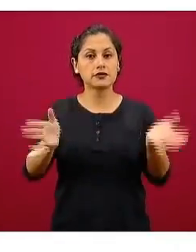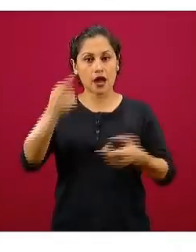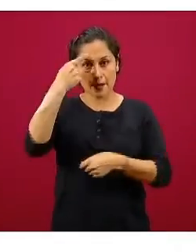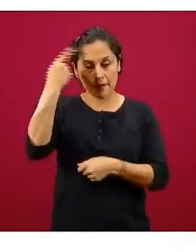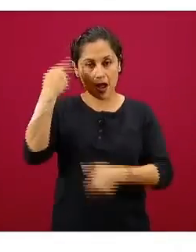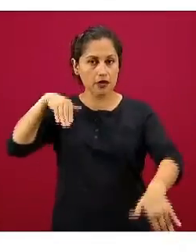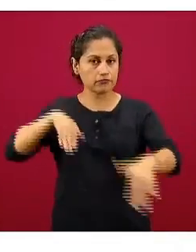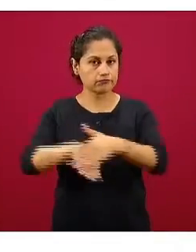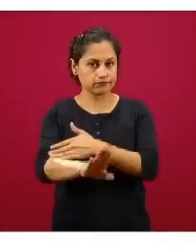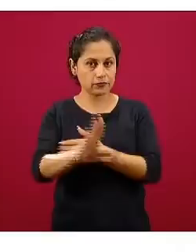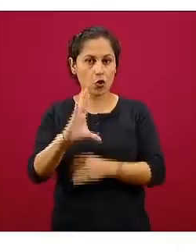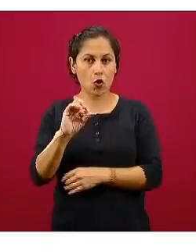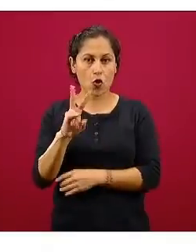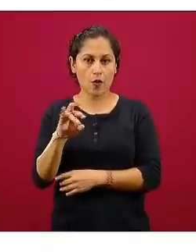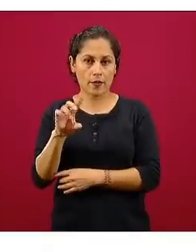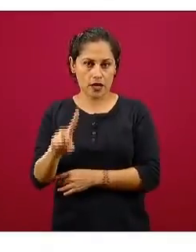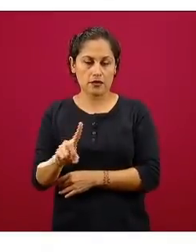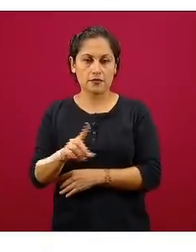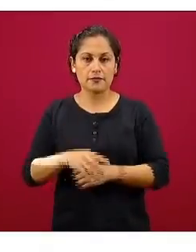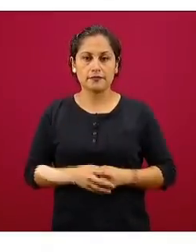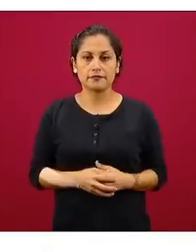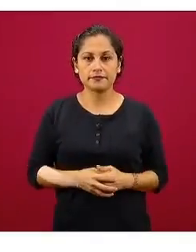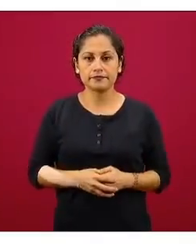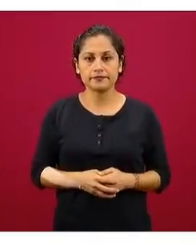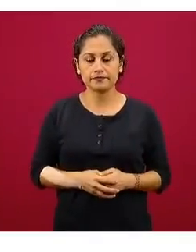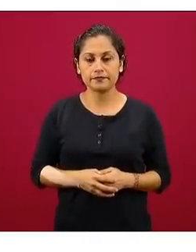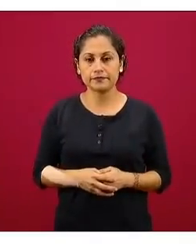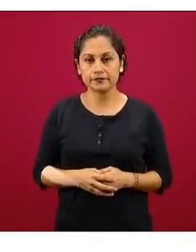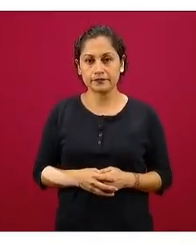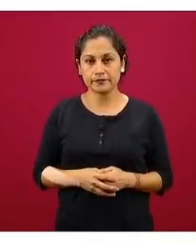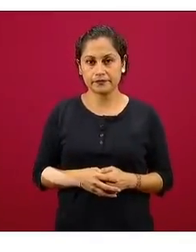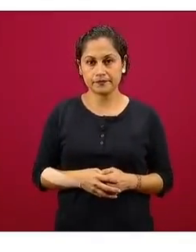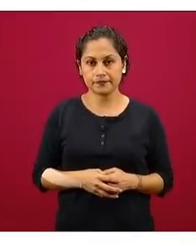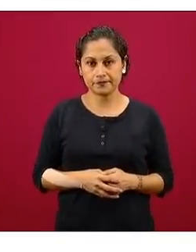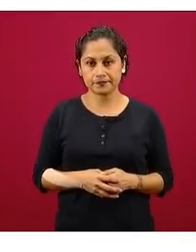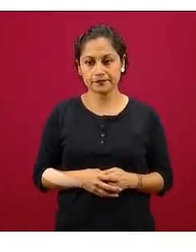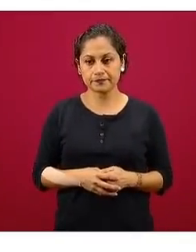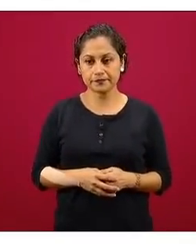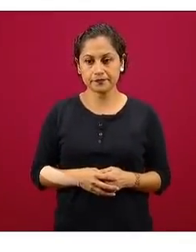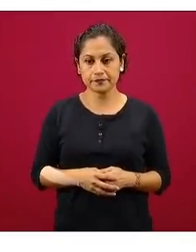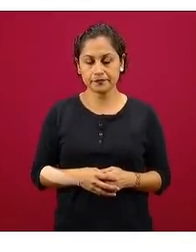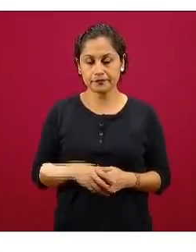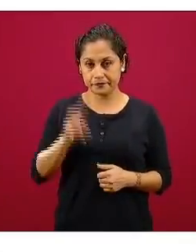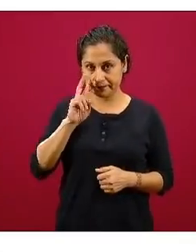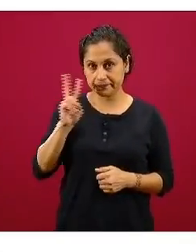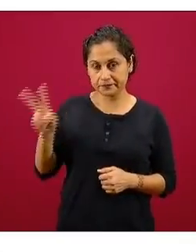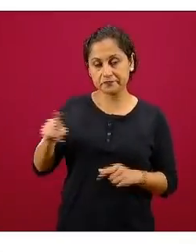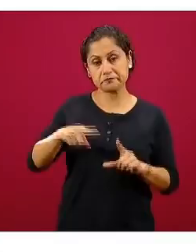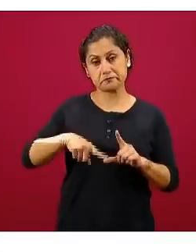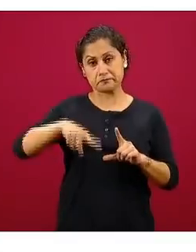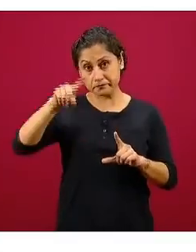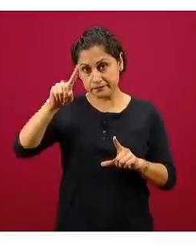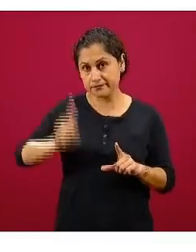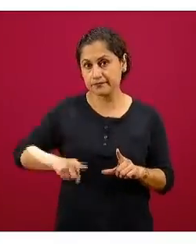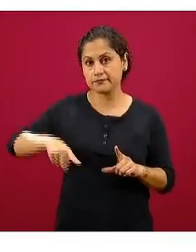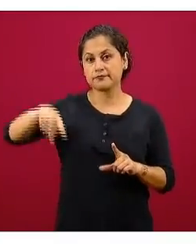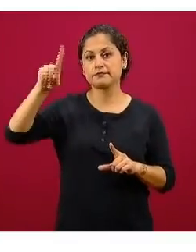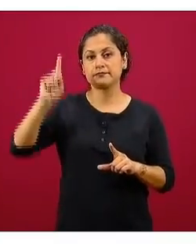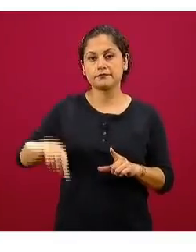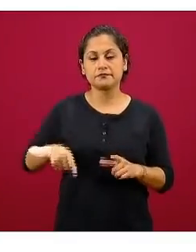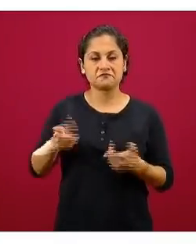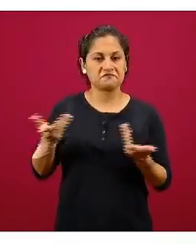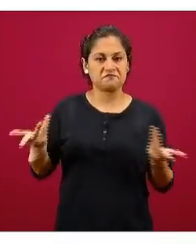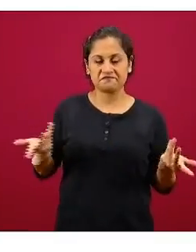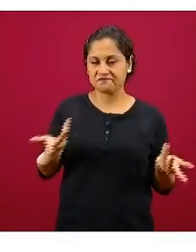como un hospital COVID designado. Y aquí vemos que hemos tenido en general subidas y bajadas, tampoco hay un patrón